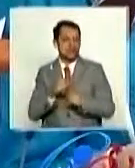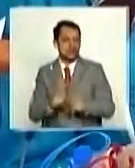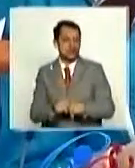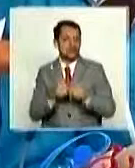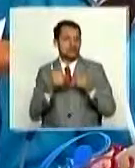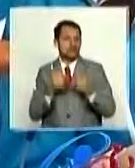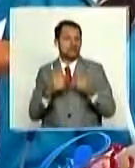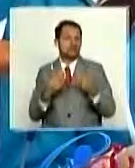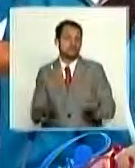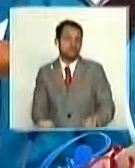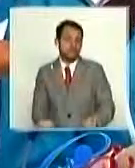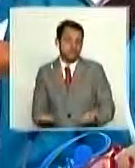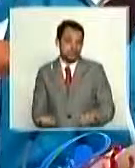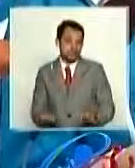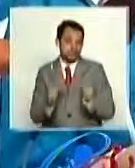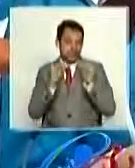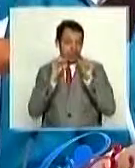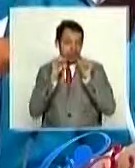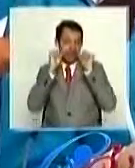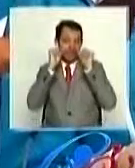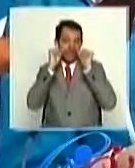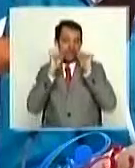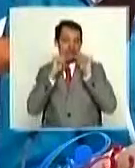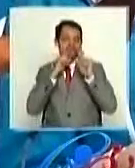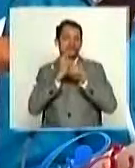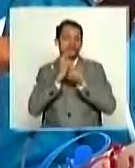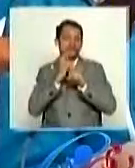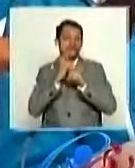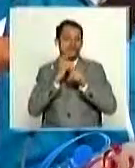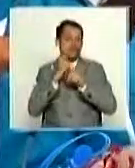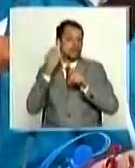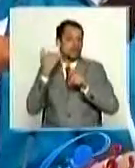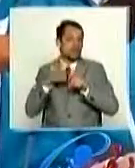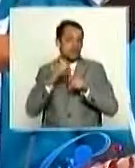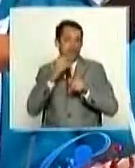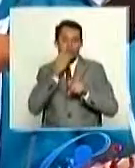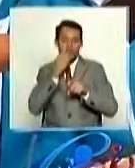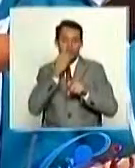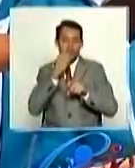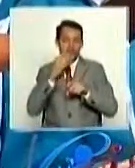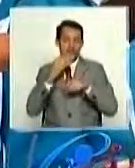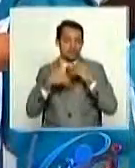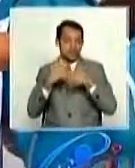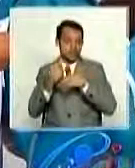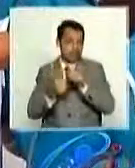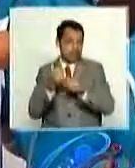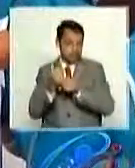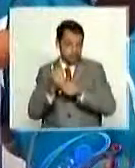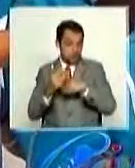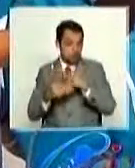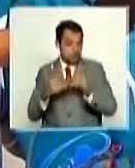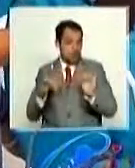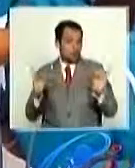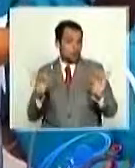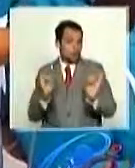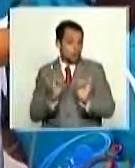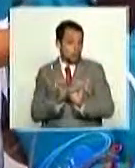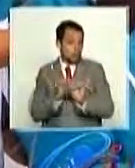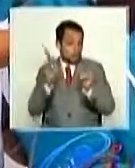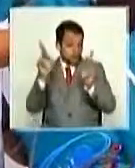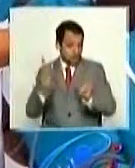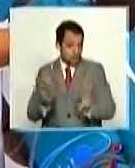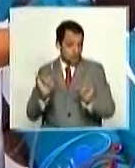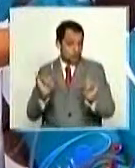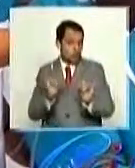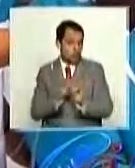prácticamente de eso se está fijando la prótesis, porque son prótesis que el paciente ha adelgazado, prótesis que ya no están, el hueso